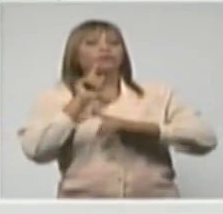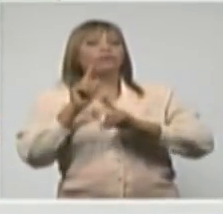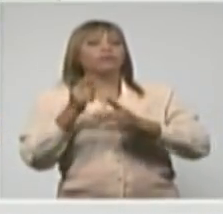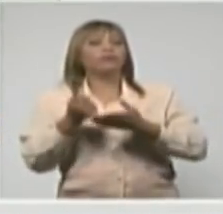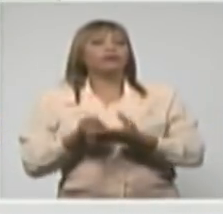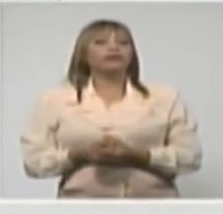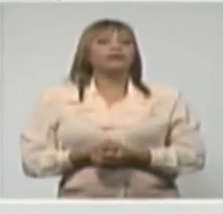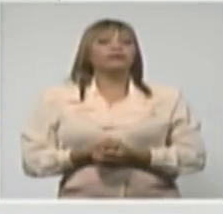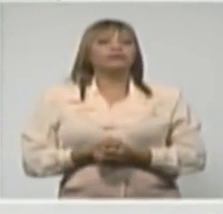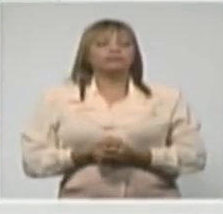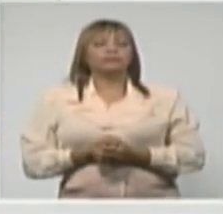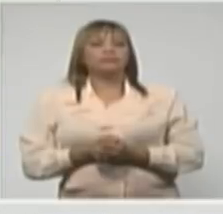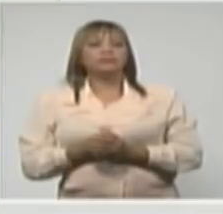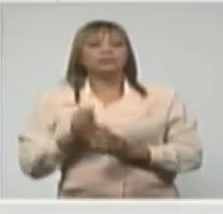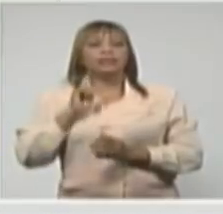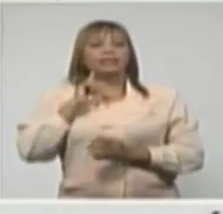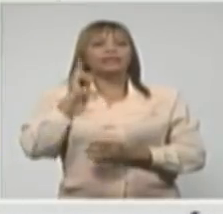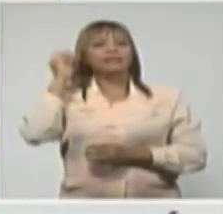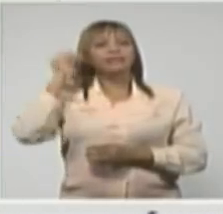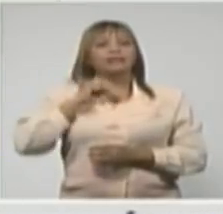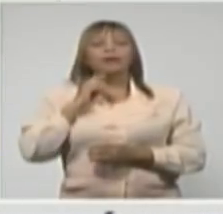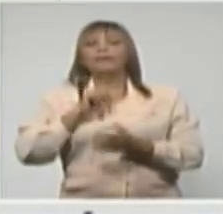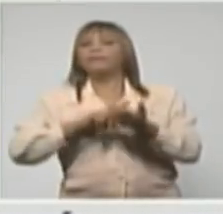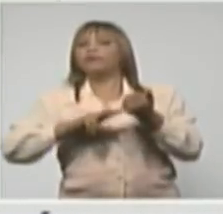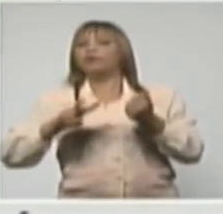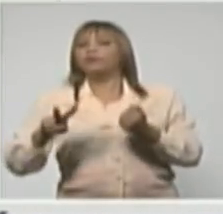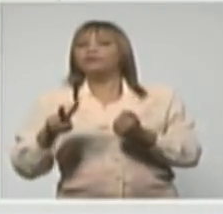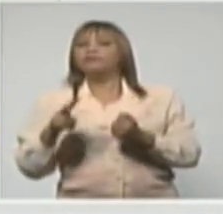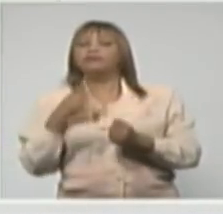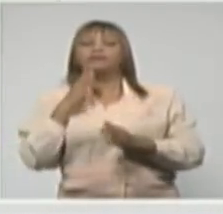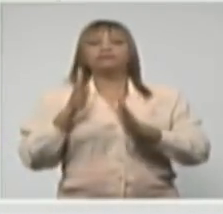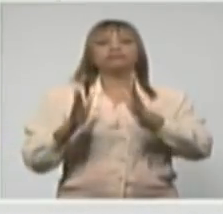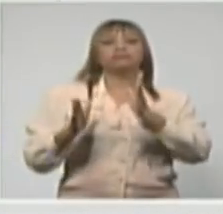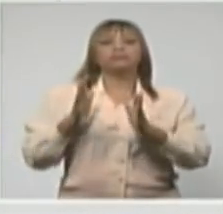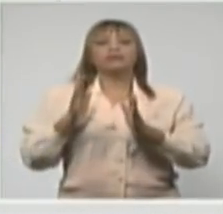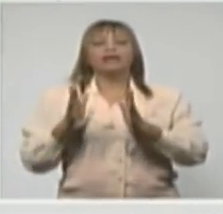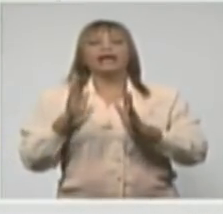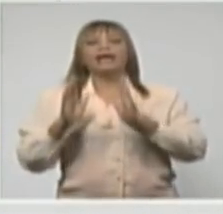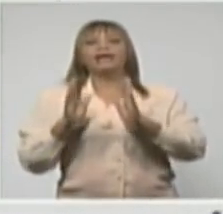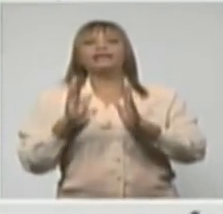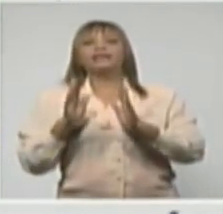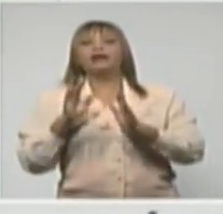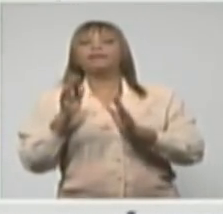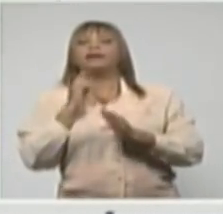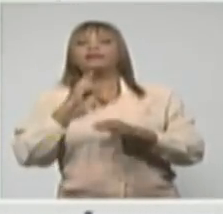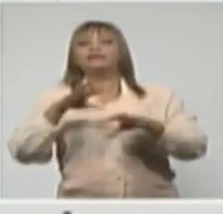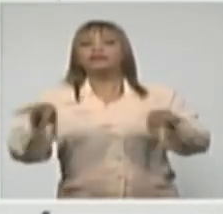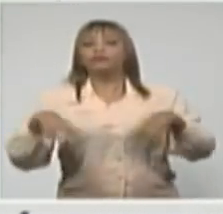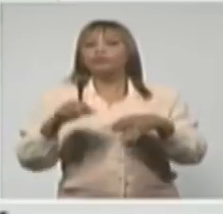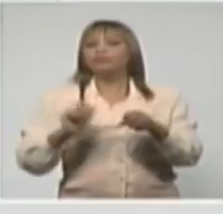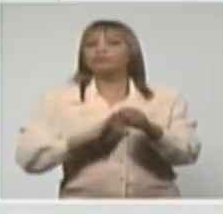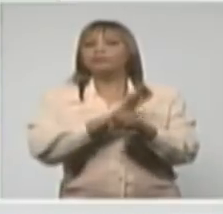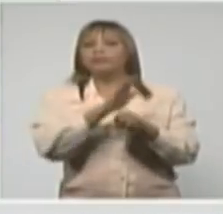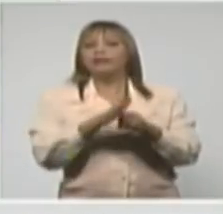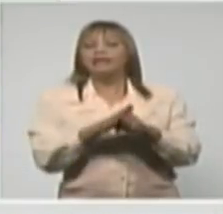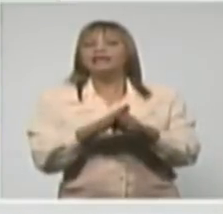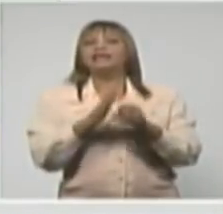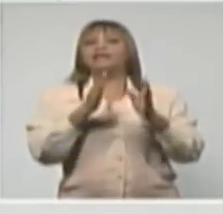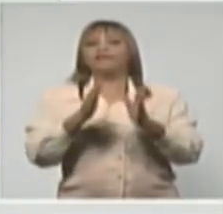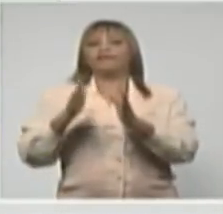ubicar a las provincias en las etapas de comportamiento de la pandemia y en las diferentes fases